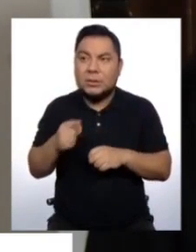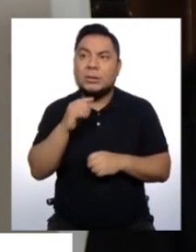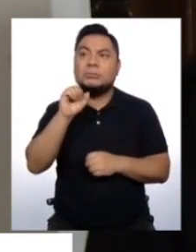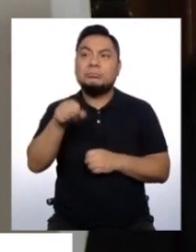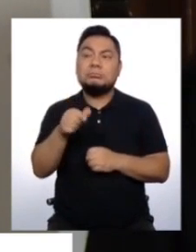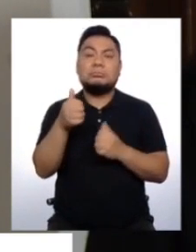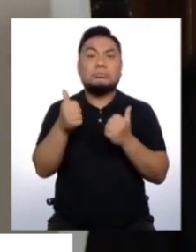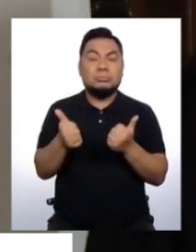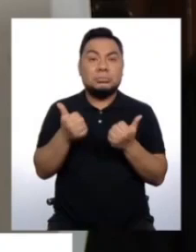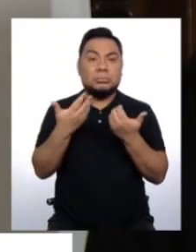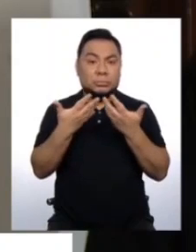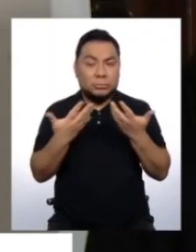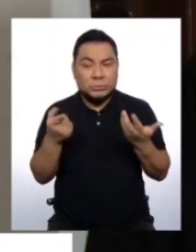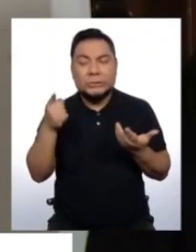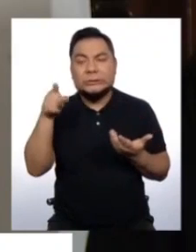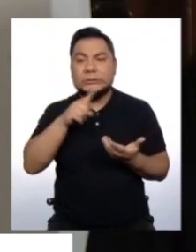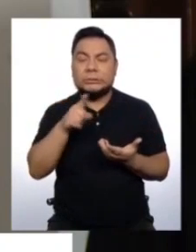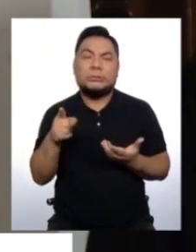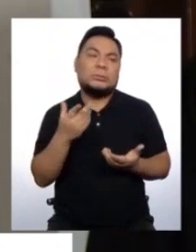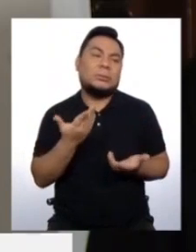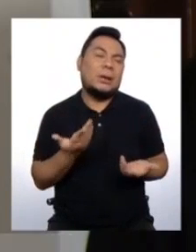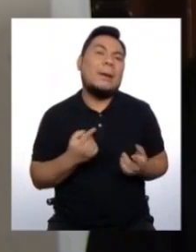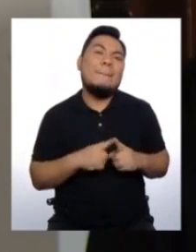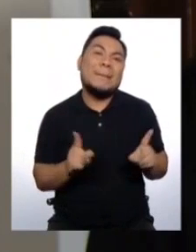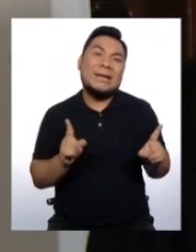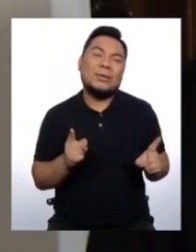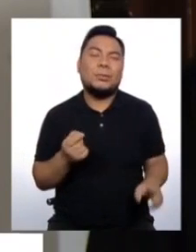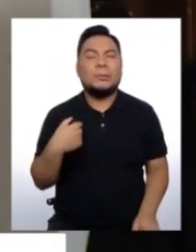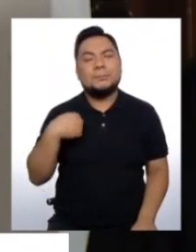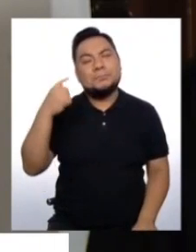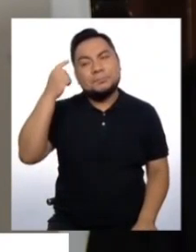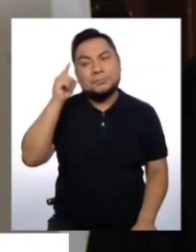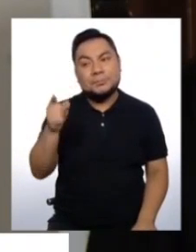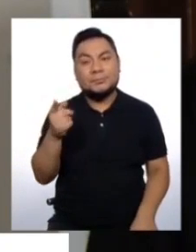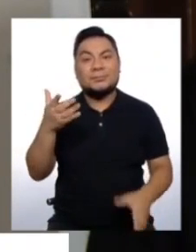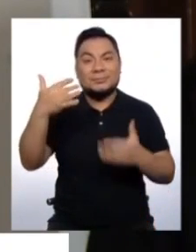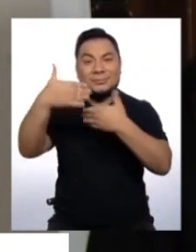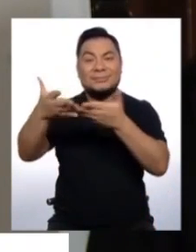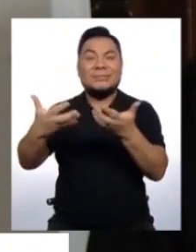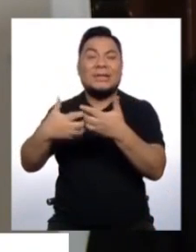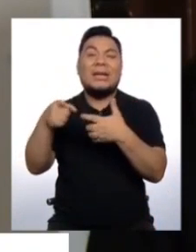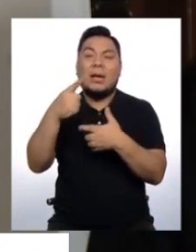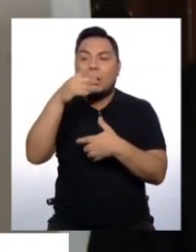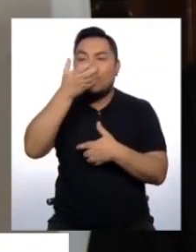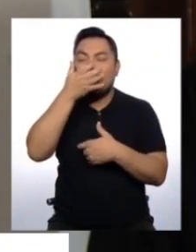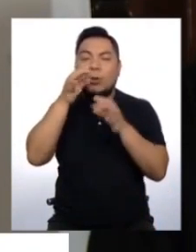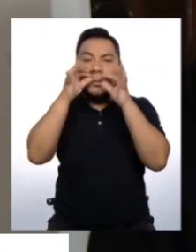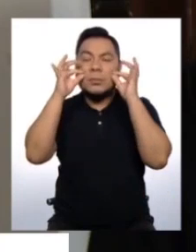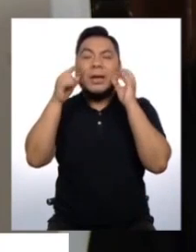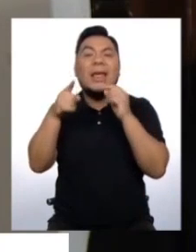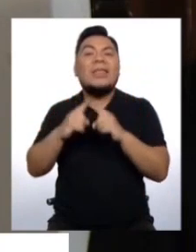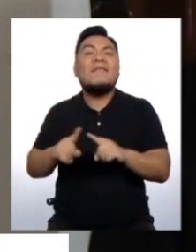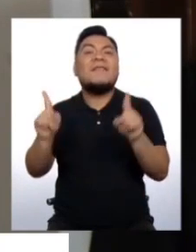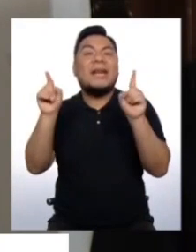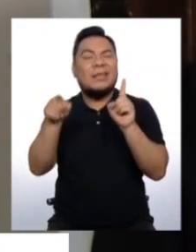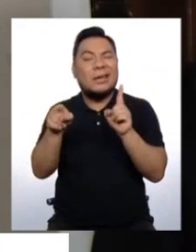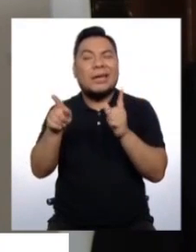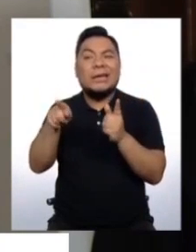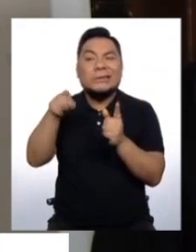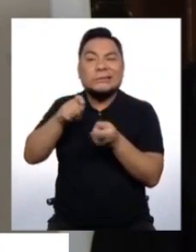si coincide con la que se ha hecho inicialmente, señor presidente, pero ciertamente, si hay otras